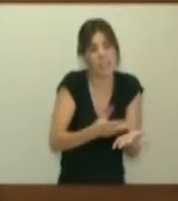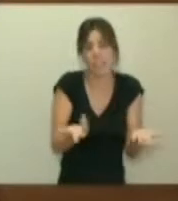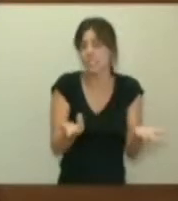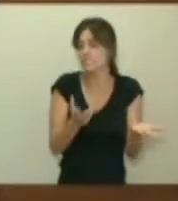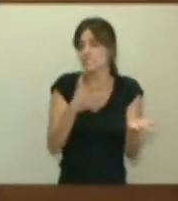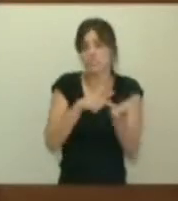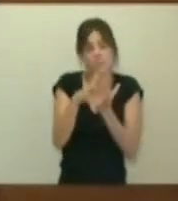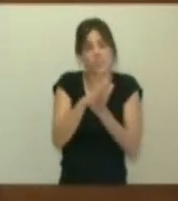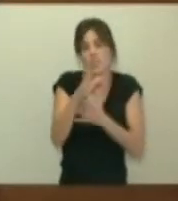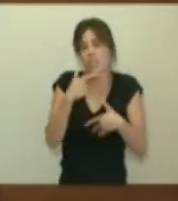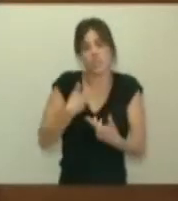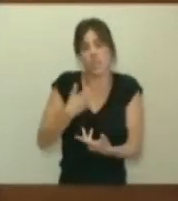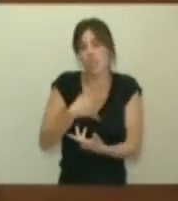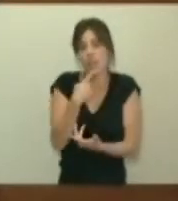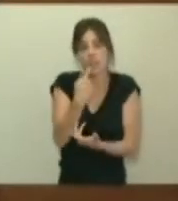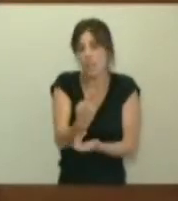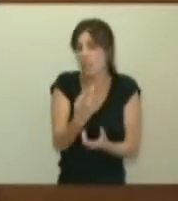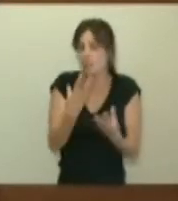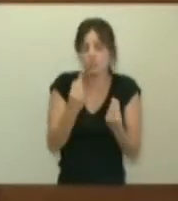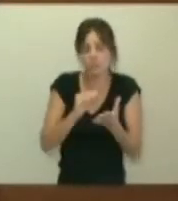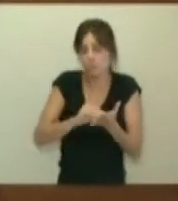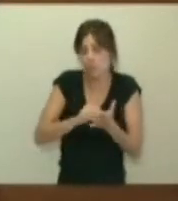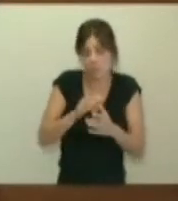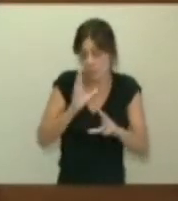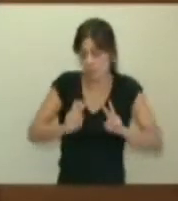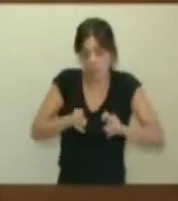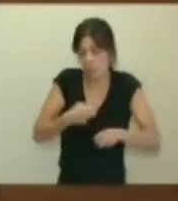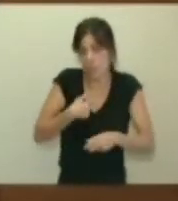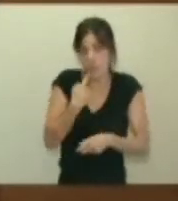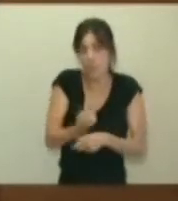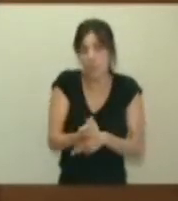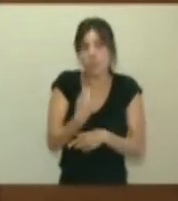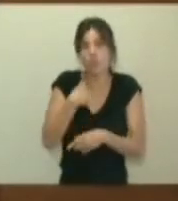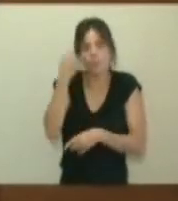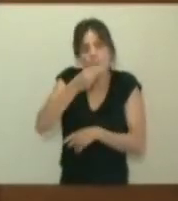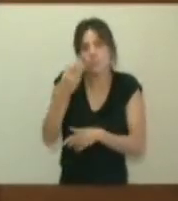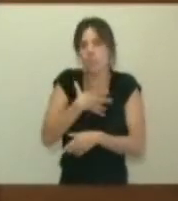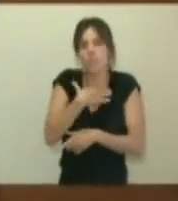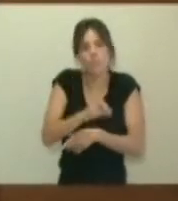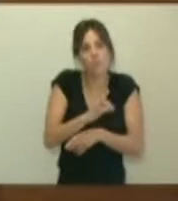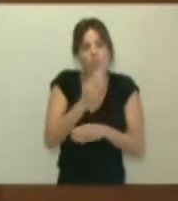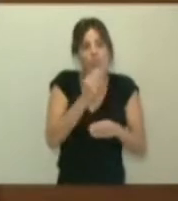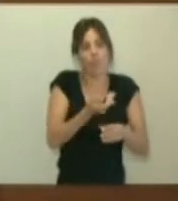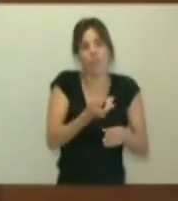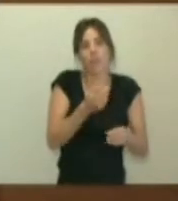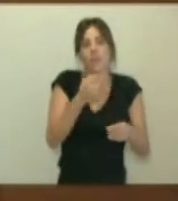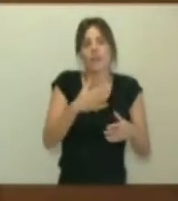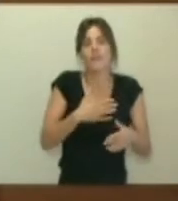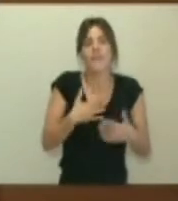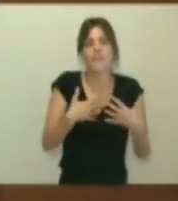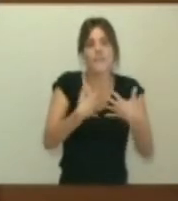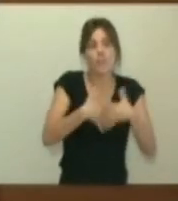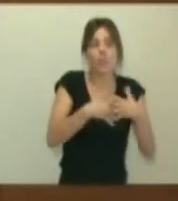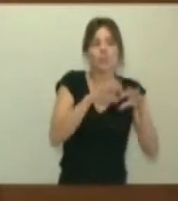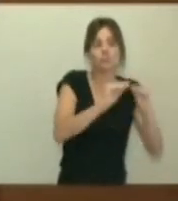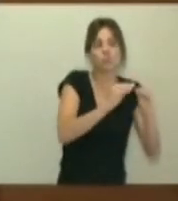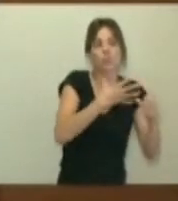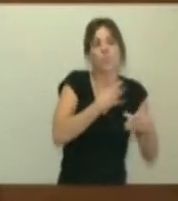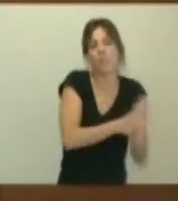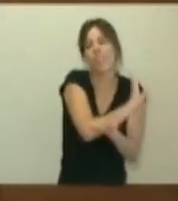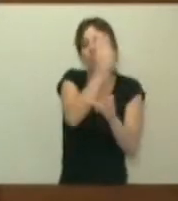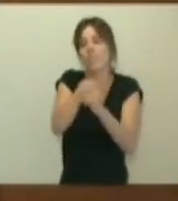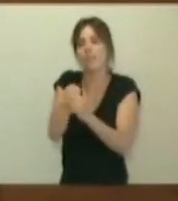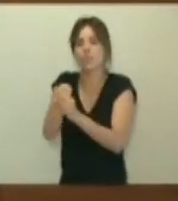dicho al principio de mi intervención, creo que pueden ser asumidas perfectamente por la estructura y el personal